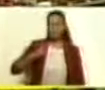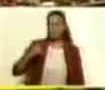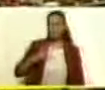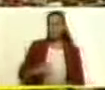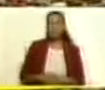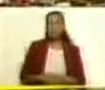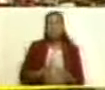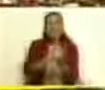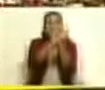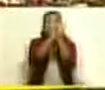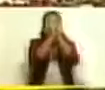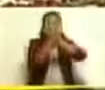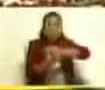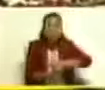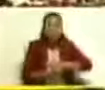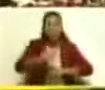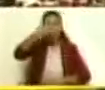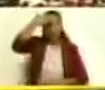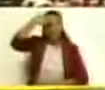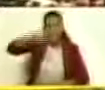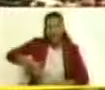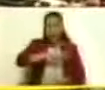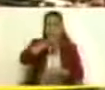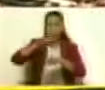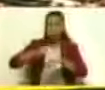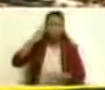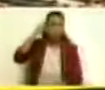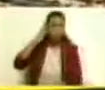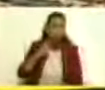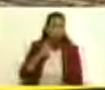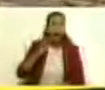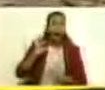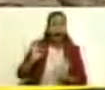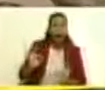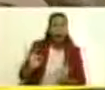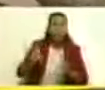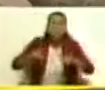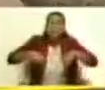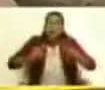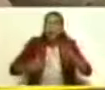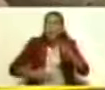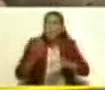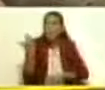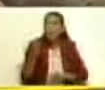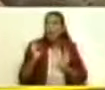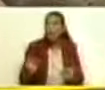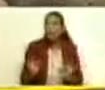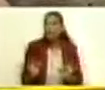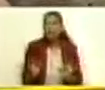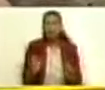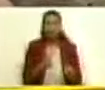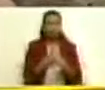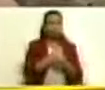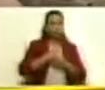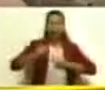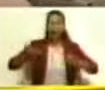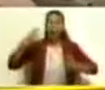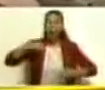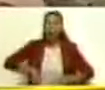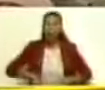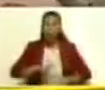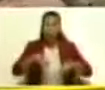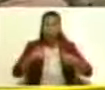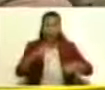La transformación a la Fuerza Armada Nacional en una estructura más práctica y moderna que permita su empleo eficiente de acuerdo a los